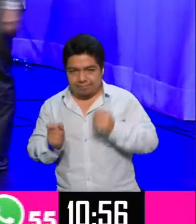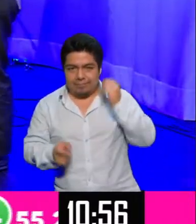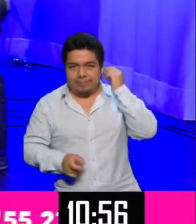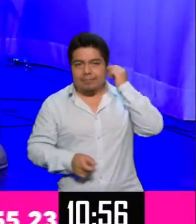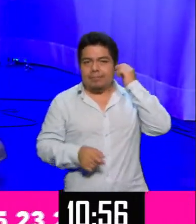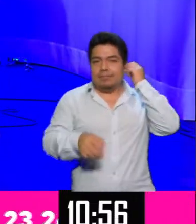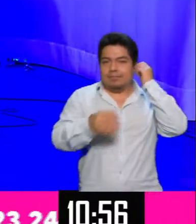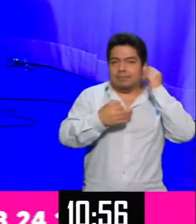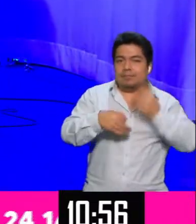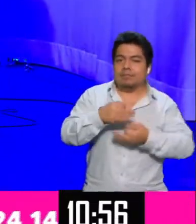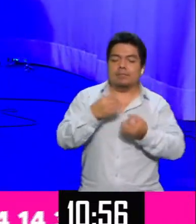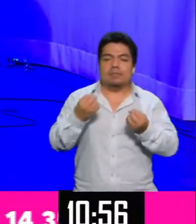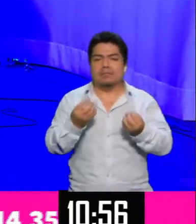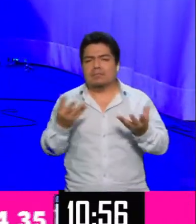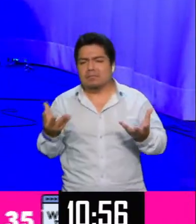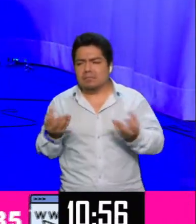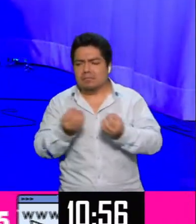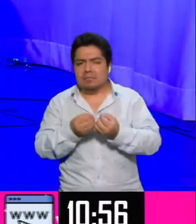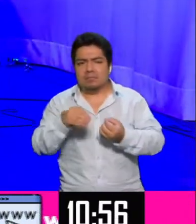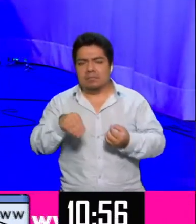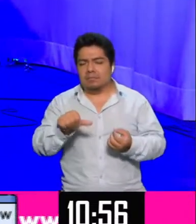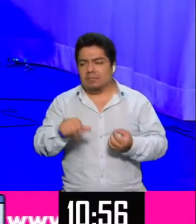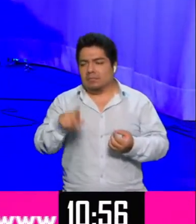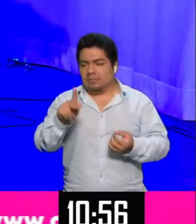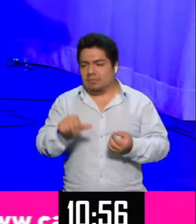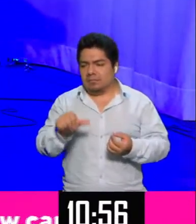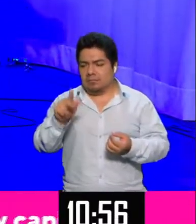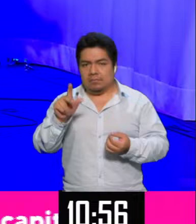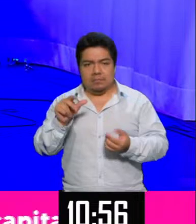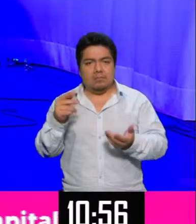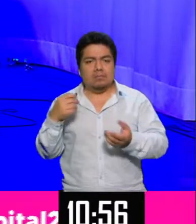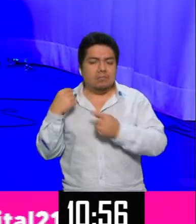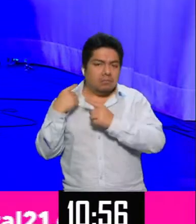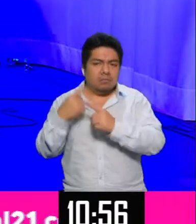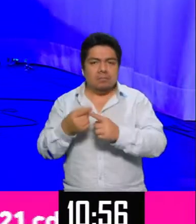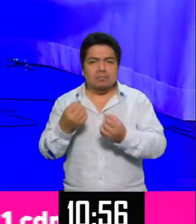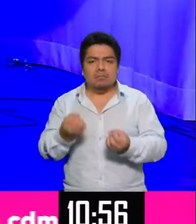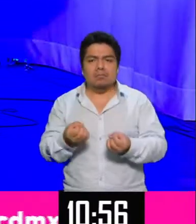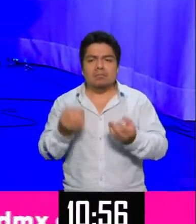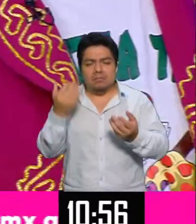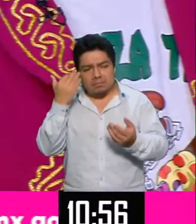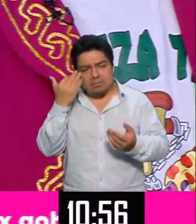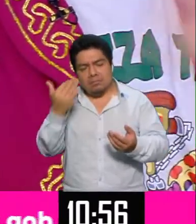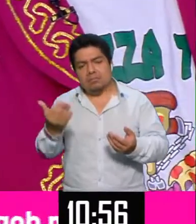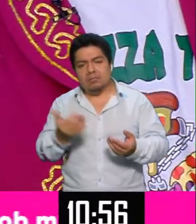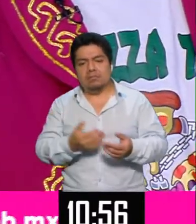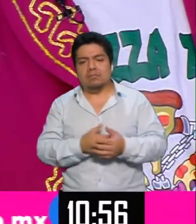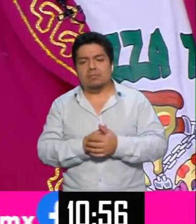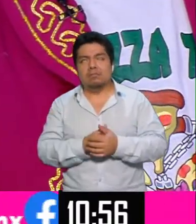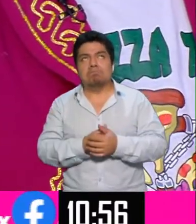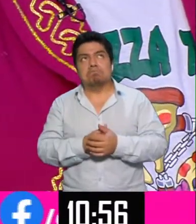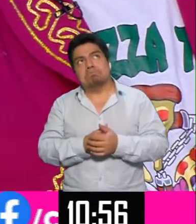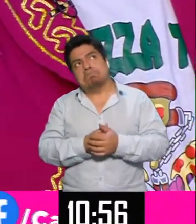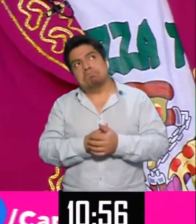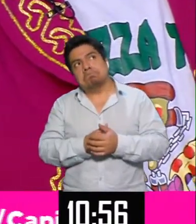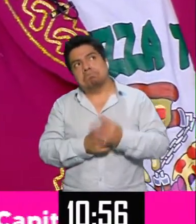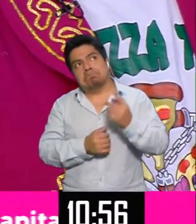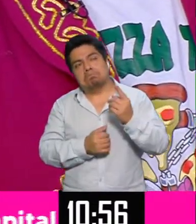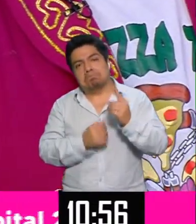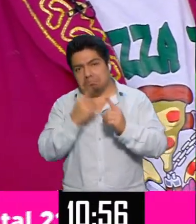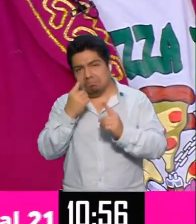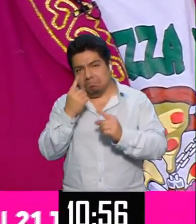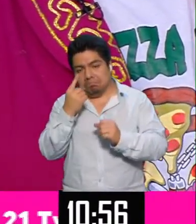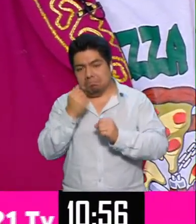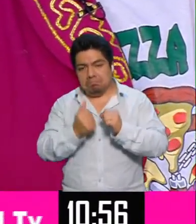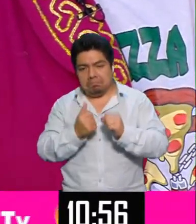todo lo que tiene de este lado. ¿Cuánto tiempo lleva Maca de estar poniéndonos aquí bien electrónicamente? Pues en realidad llevamos un